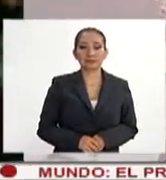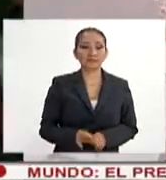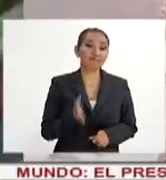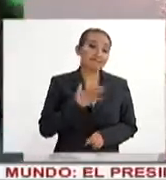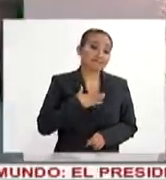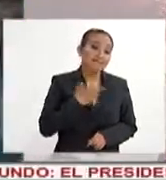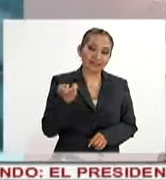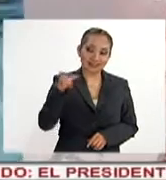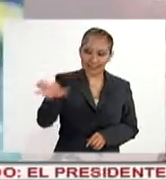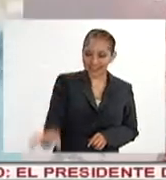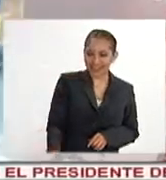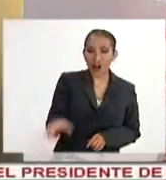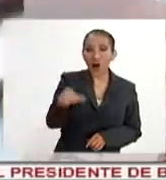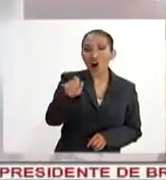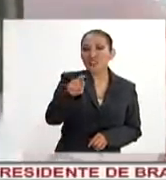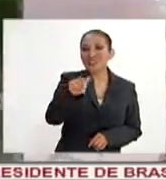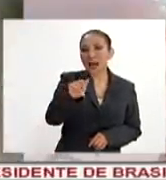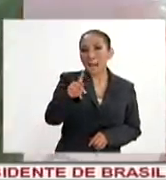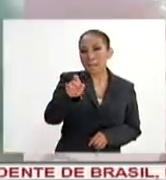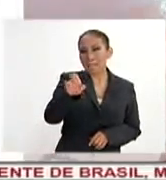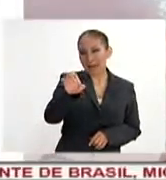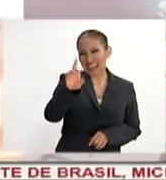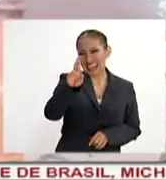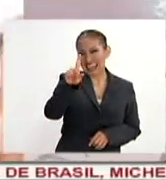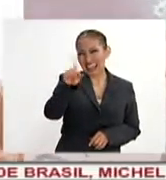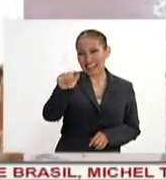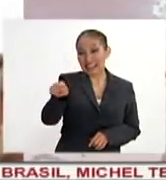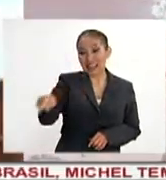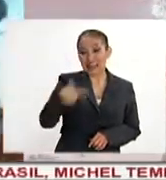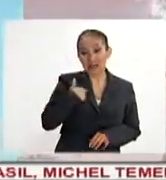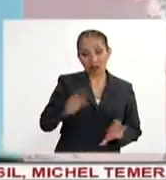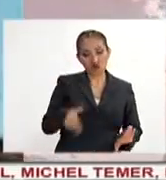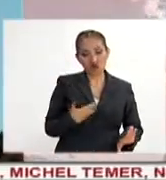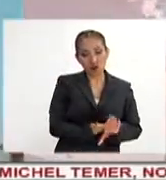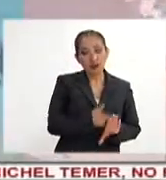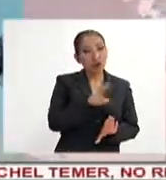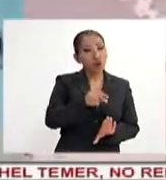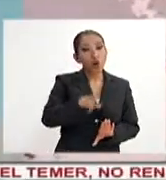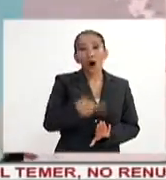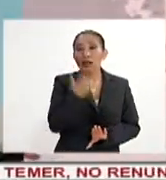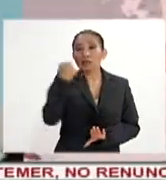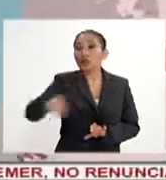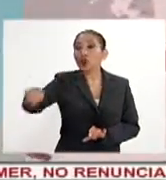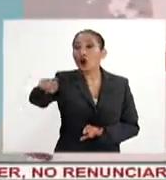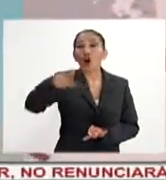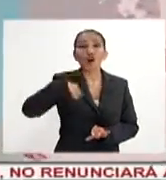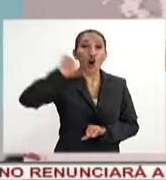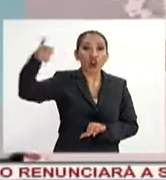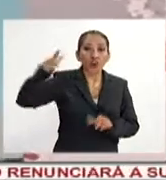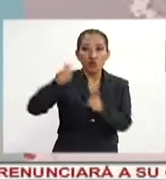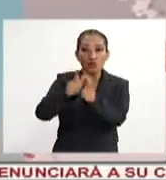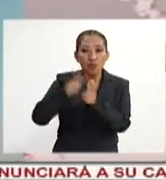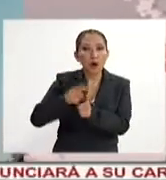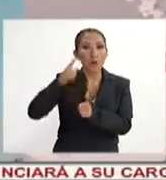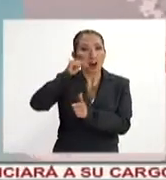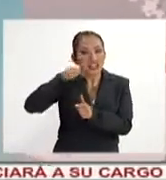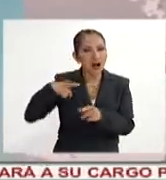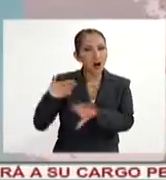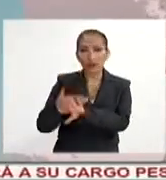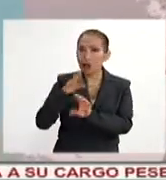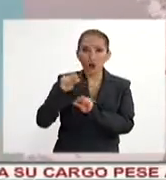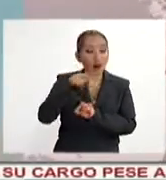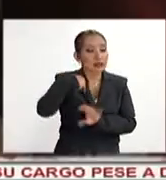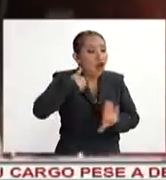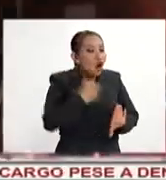Bueno, pues Óscar Pérez, este venezolano, aseguró que este combate no es con el resto de las fuerzas de seguridad del Estado, sino en